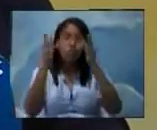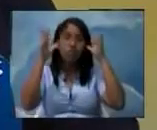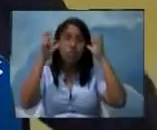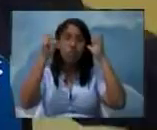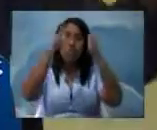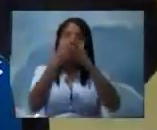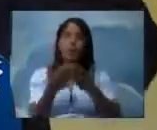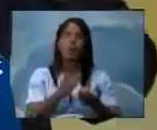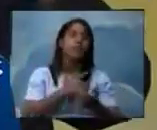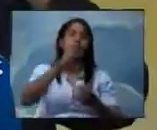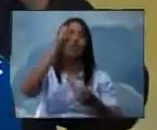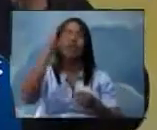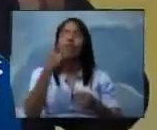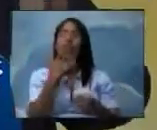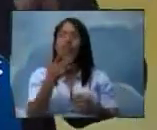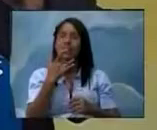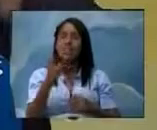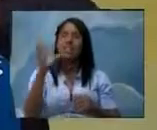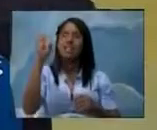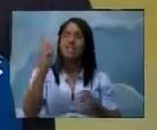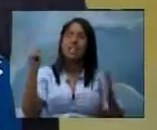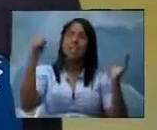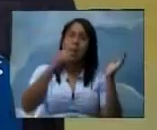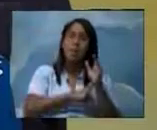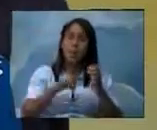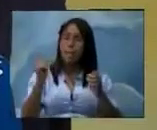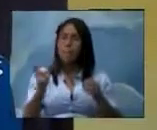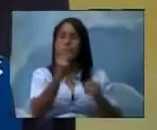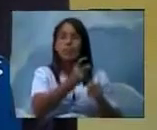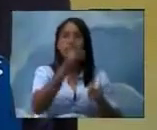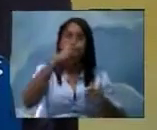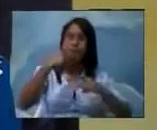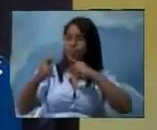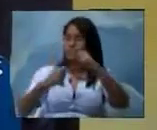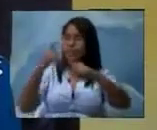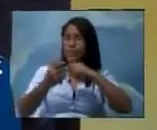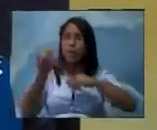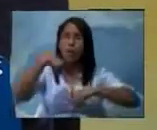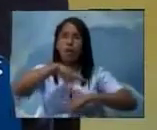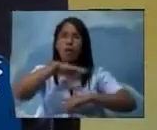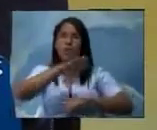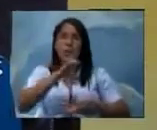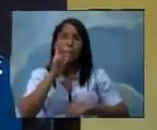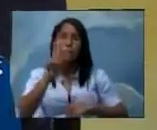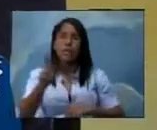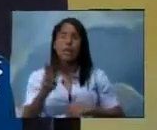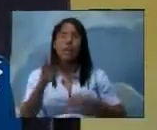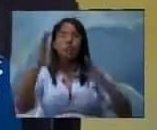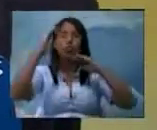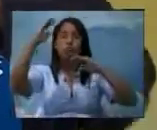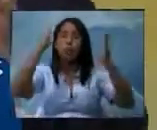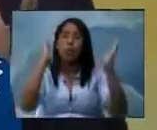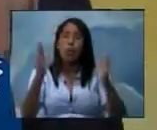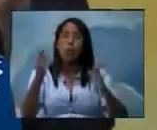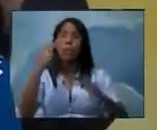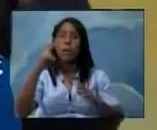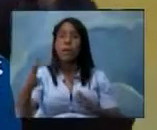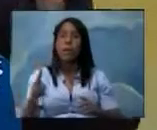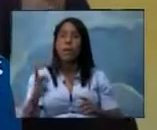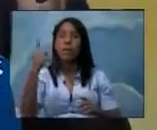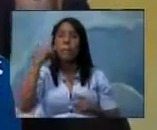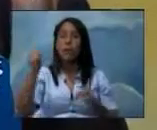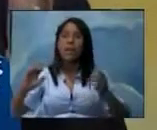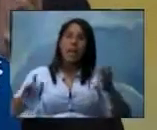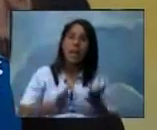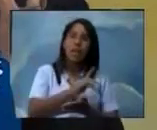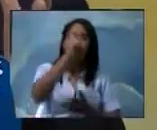Señor? Hay más de casi 600 mil personas diarias que nos están mirando, nos están observando. Pues obsérvenos para